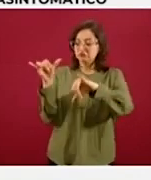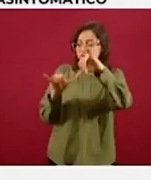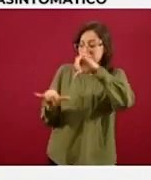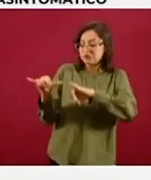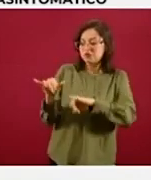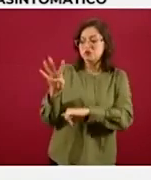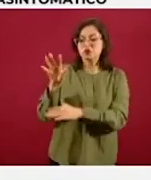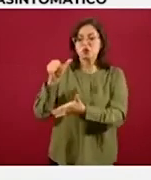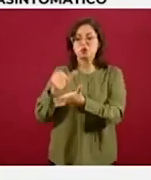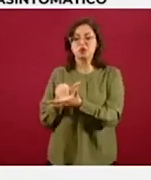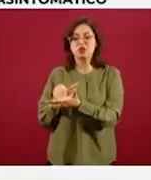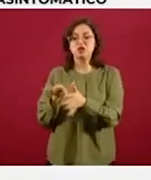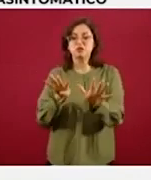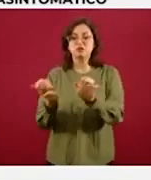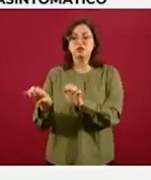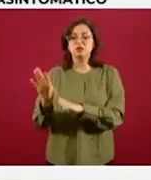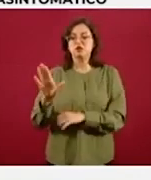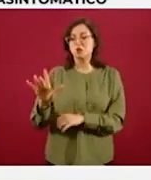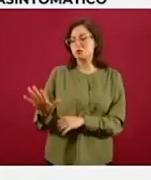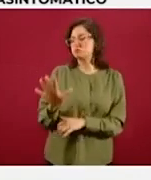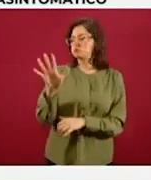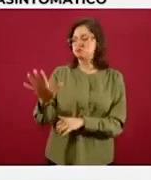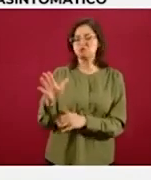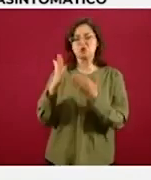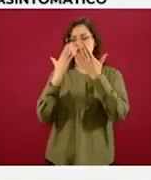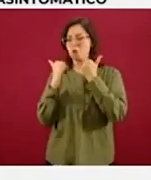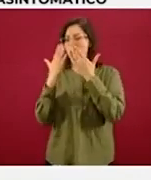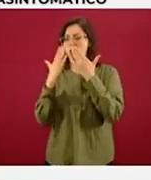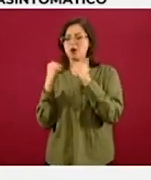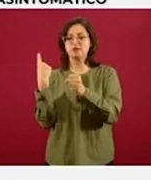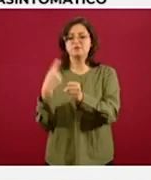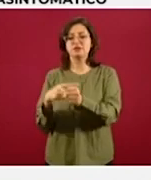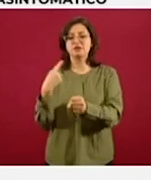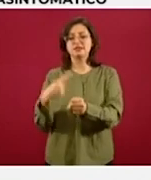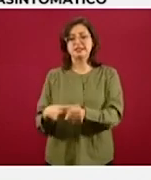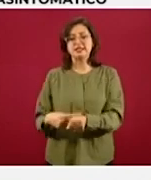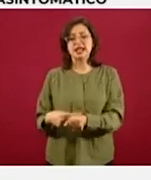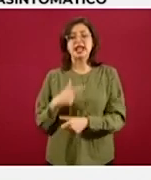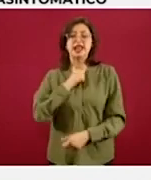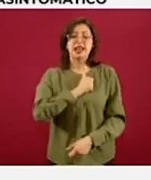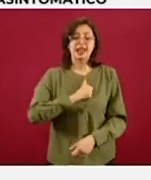de 4,955. Lamentablemente hemos